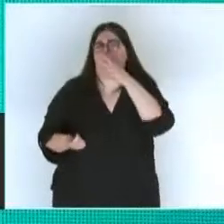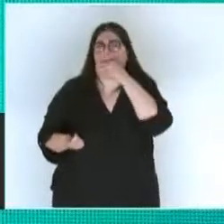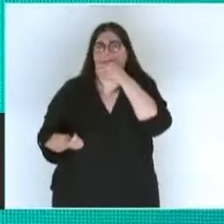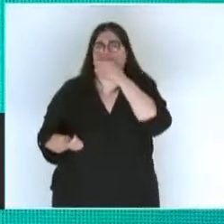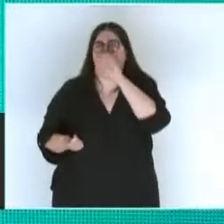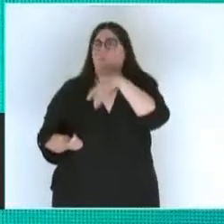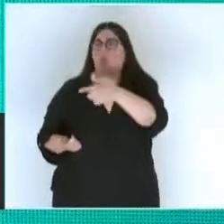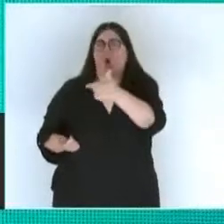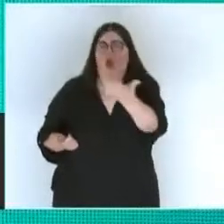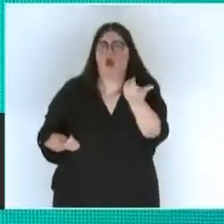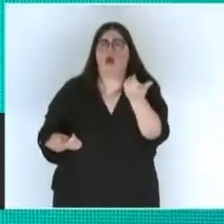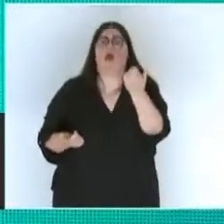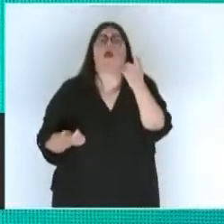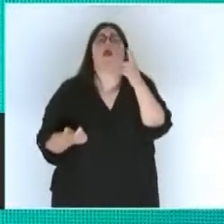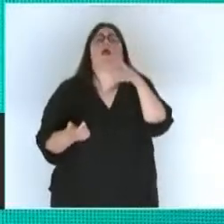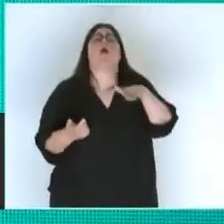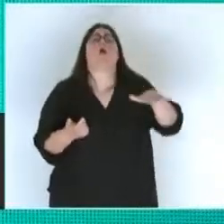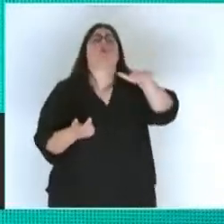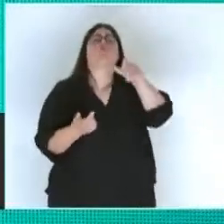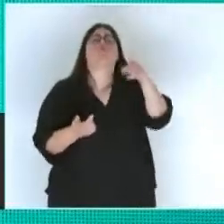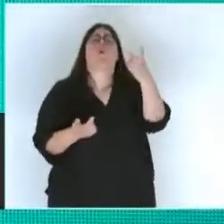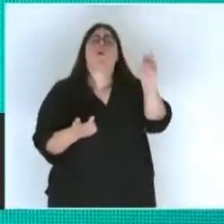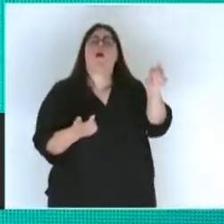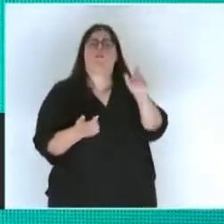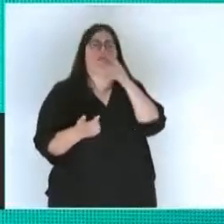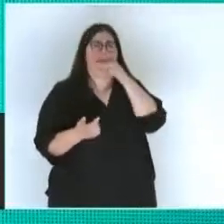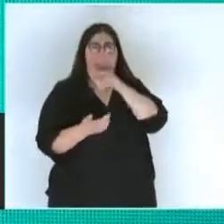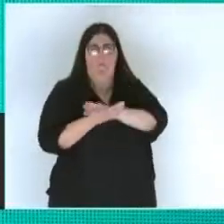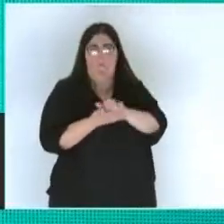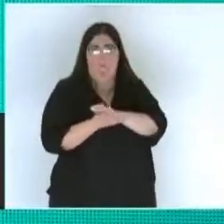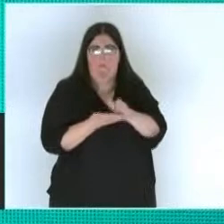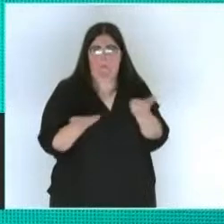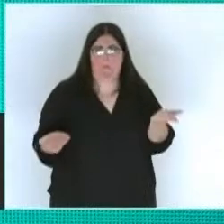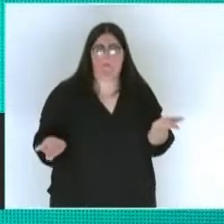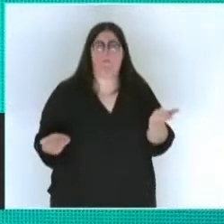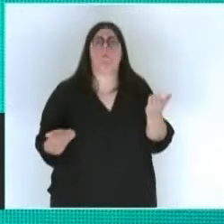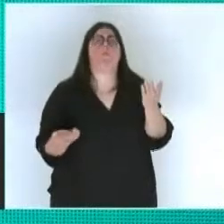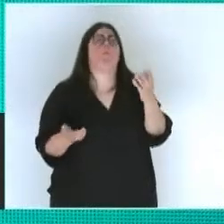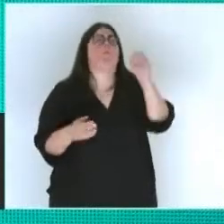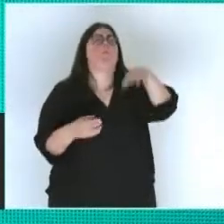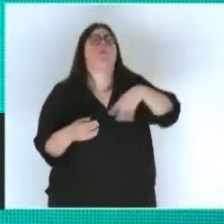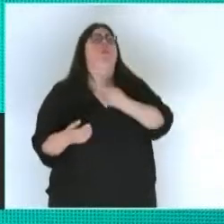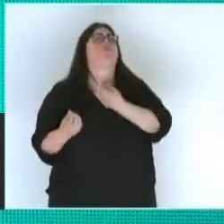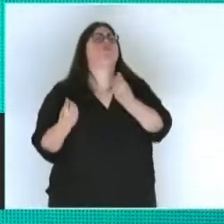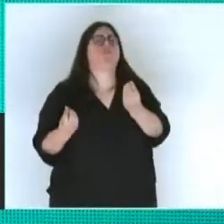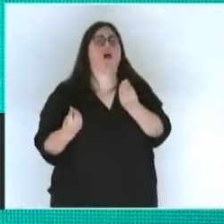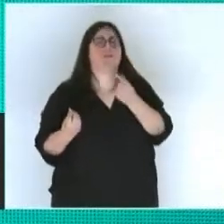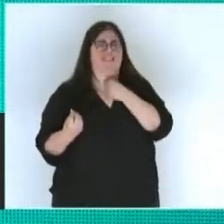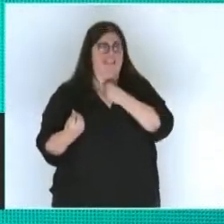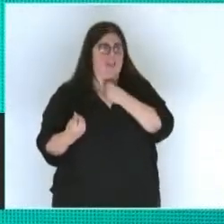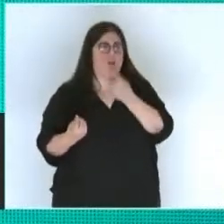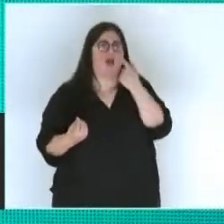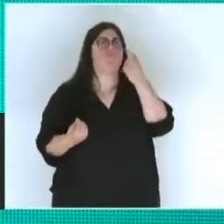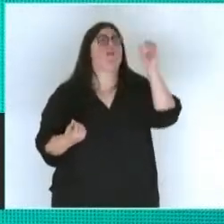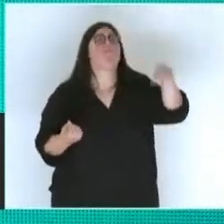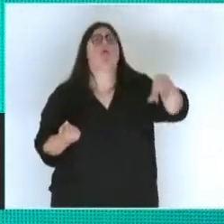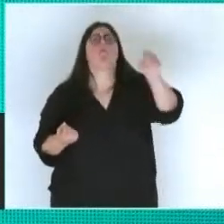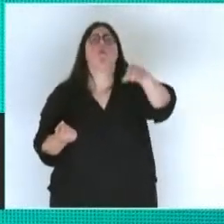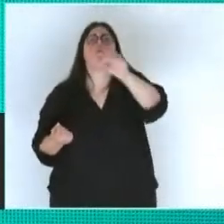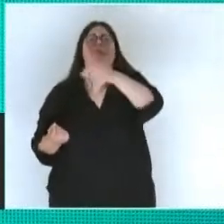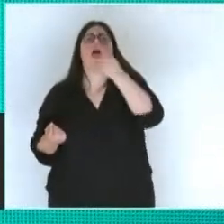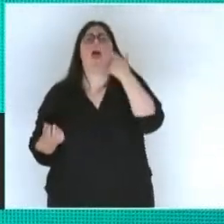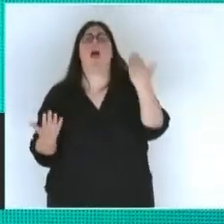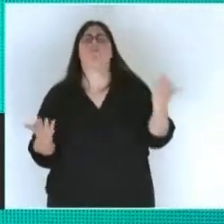en Villa 20, ni en Soldati. Jamás se aparecieron. Y mi propuesta es que empiecen a aparecer cuando